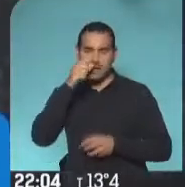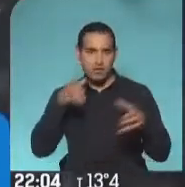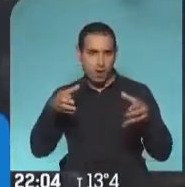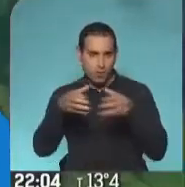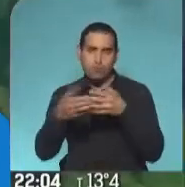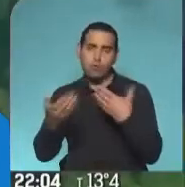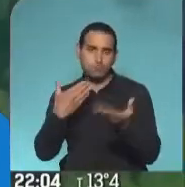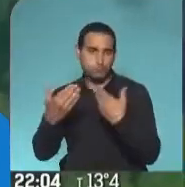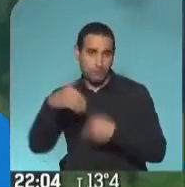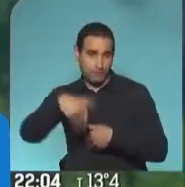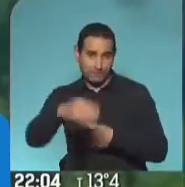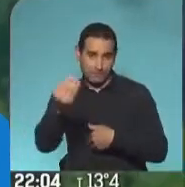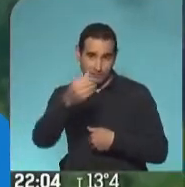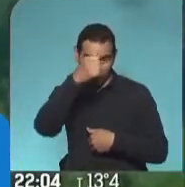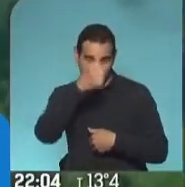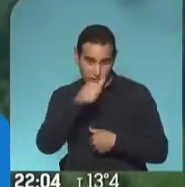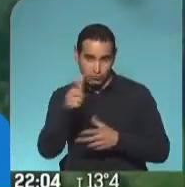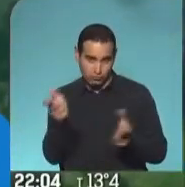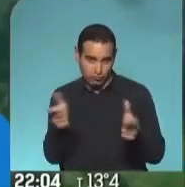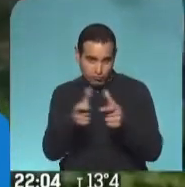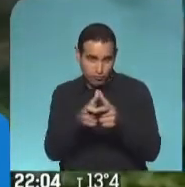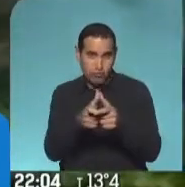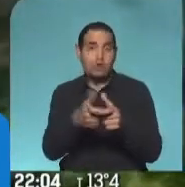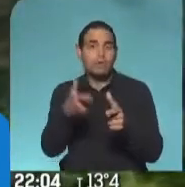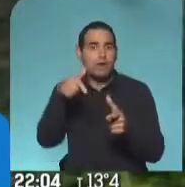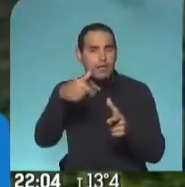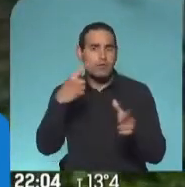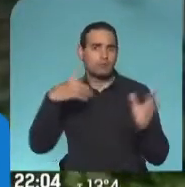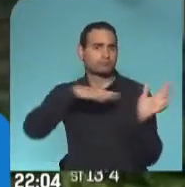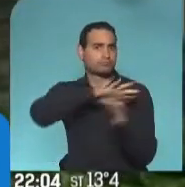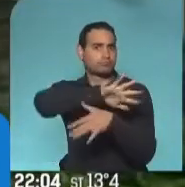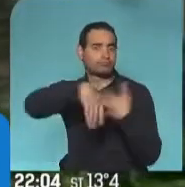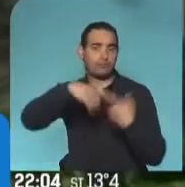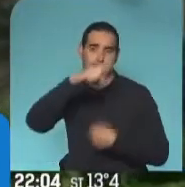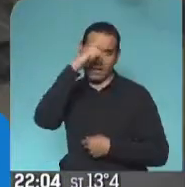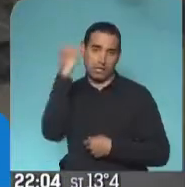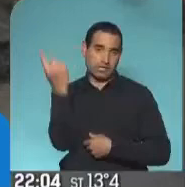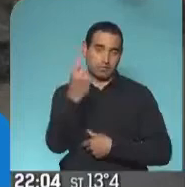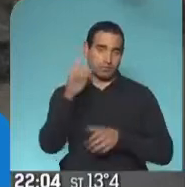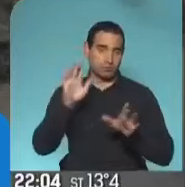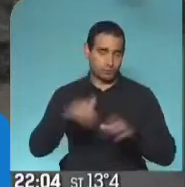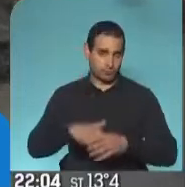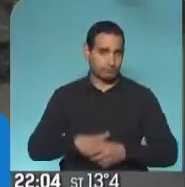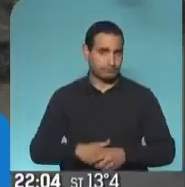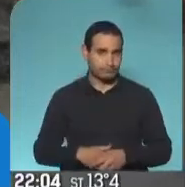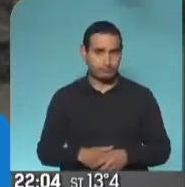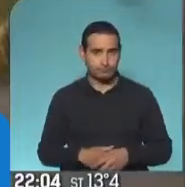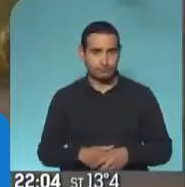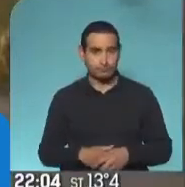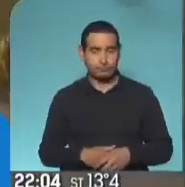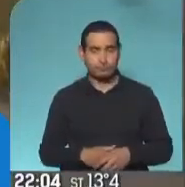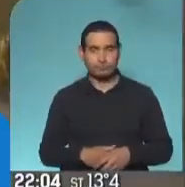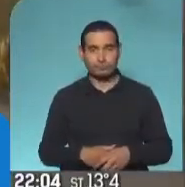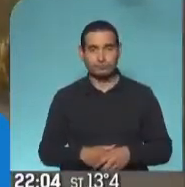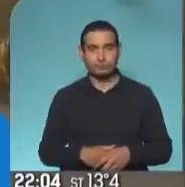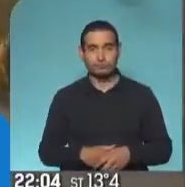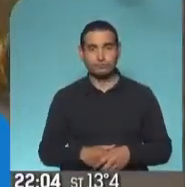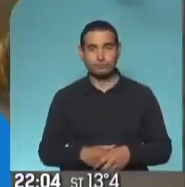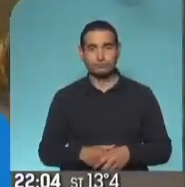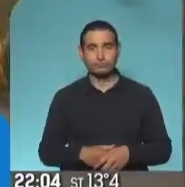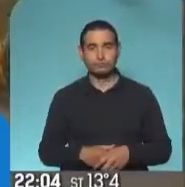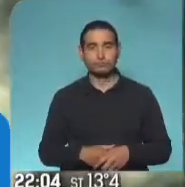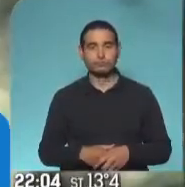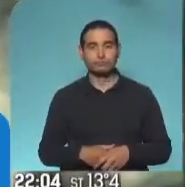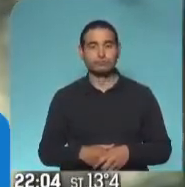de semana en Biarritz, porque se trata de una crisis internacional. Em 2019, o Instituto Nacional